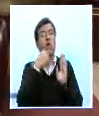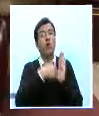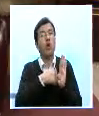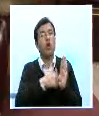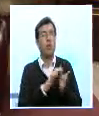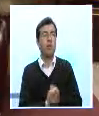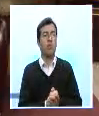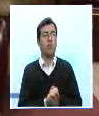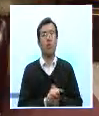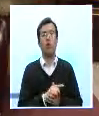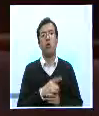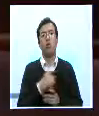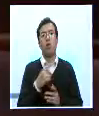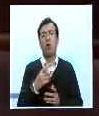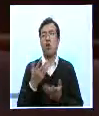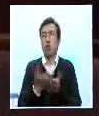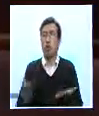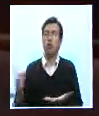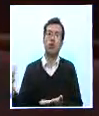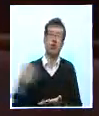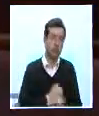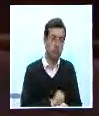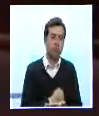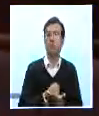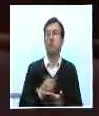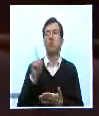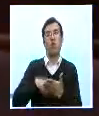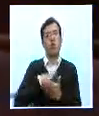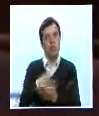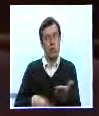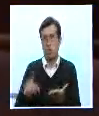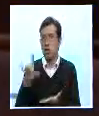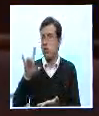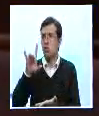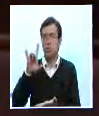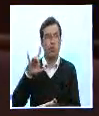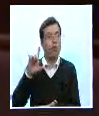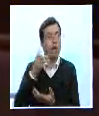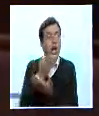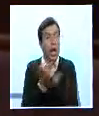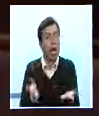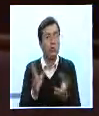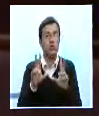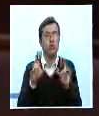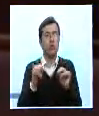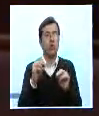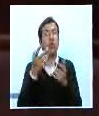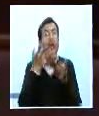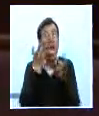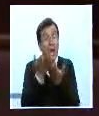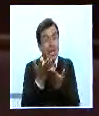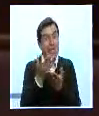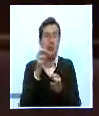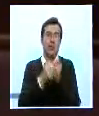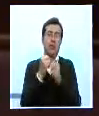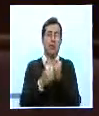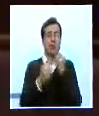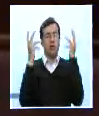cautelares es decir la incautación la retención la prohibición de enajenar por ejemplo en este caso para su distribución